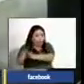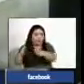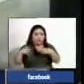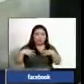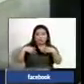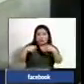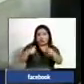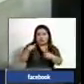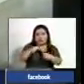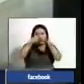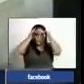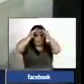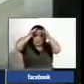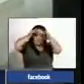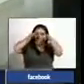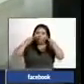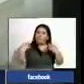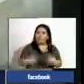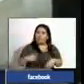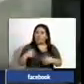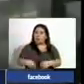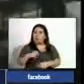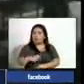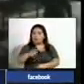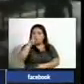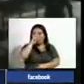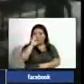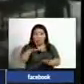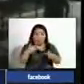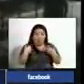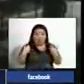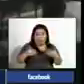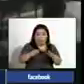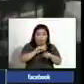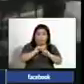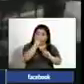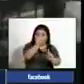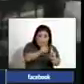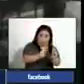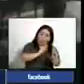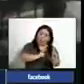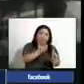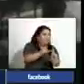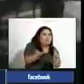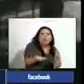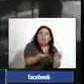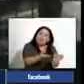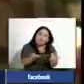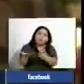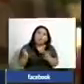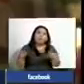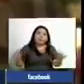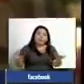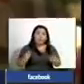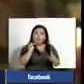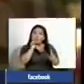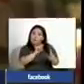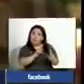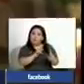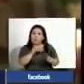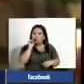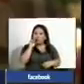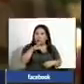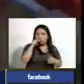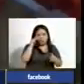obligan a tomar medidas drásticas para disponer del cuerpo de una persona fallecida por coronavirus. Esto rompe